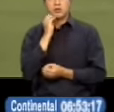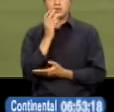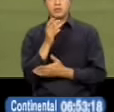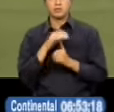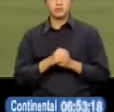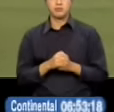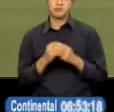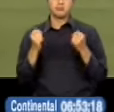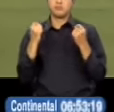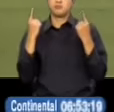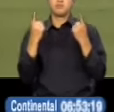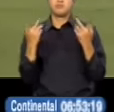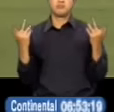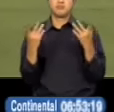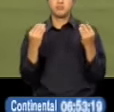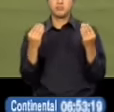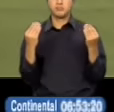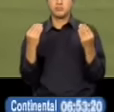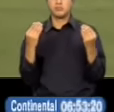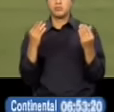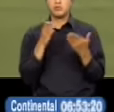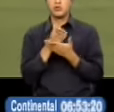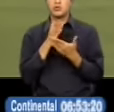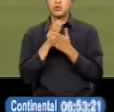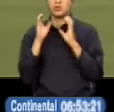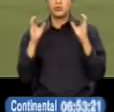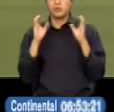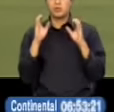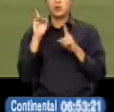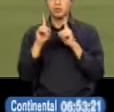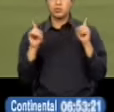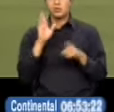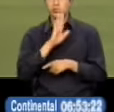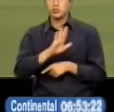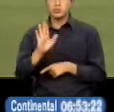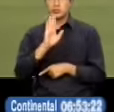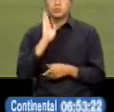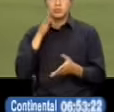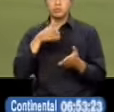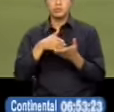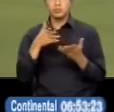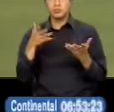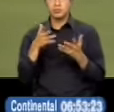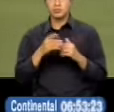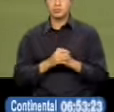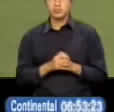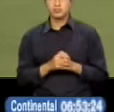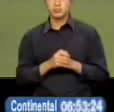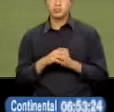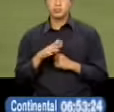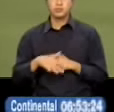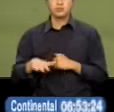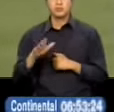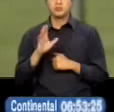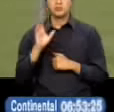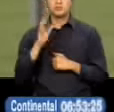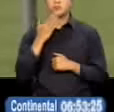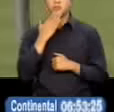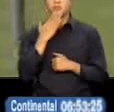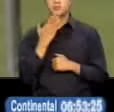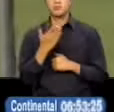la sorpresa de la mayoría de los medios de comunicación los propios y extraños que se dieron cita en el principal escenario deportivo de la provincia